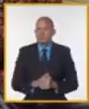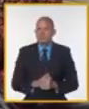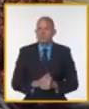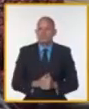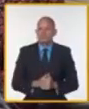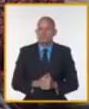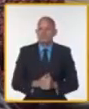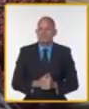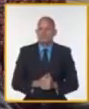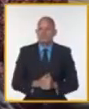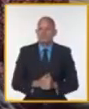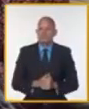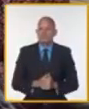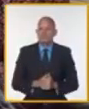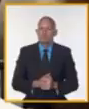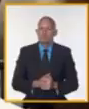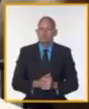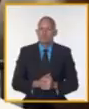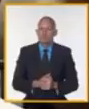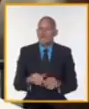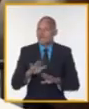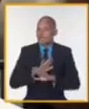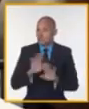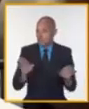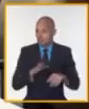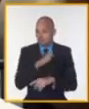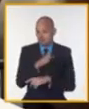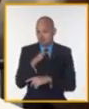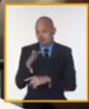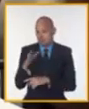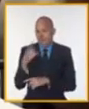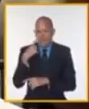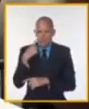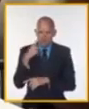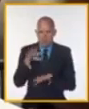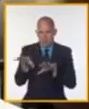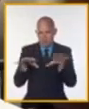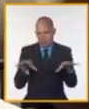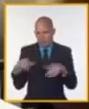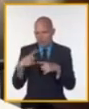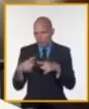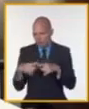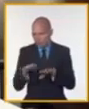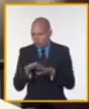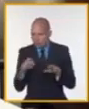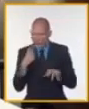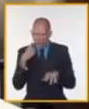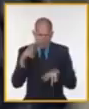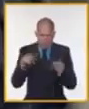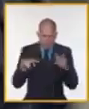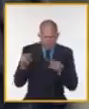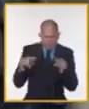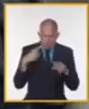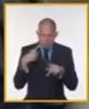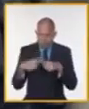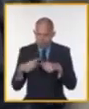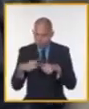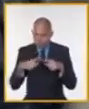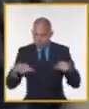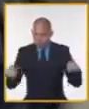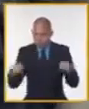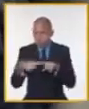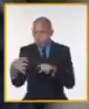ha realizado evaluaciones en los consejos provinciales y en los consejos de administración municipal, para